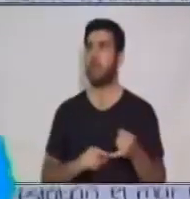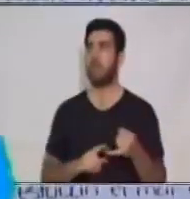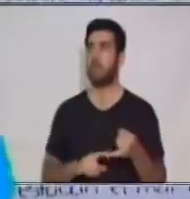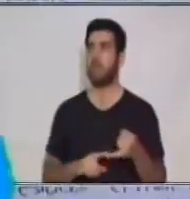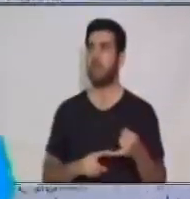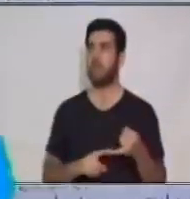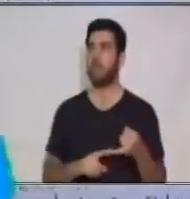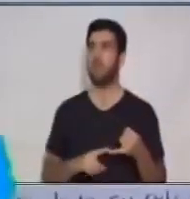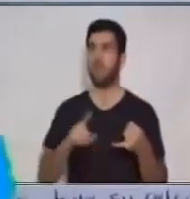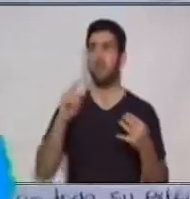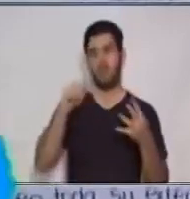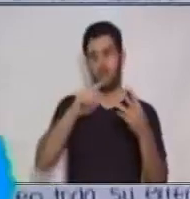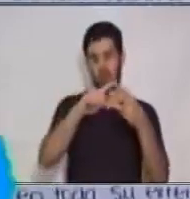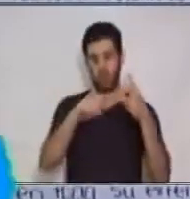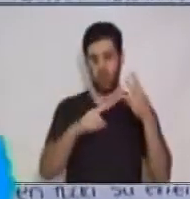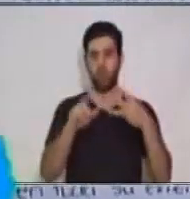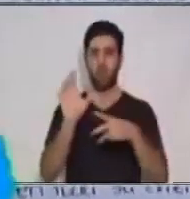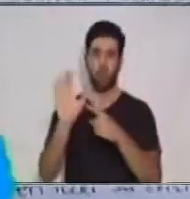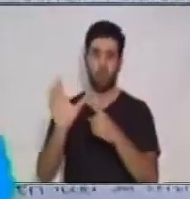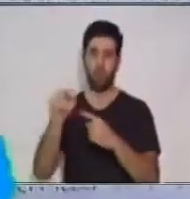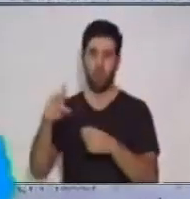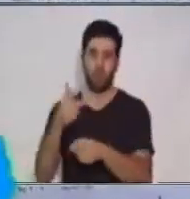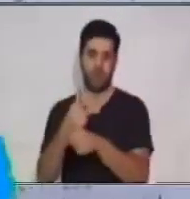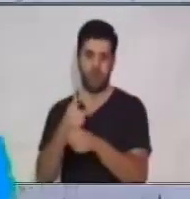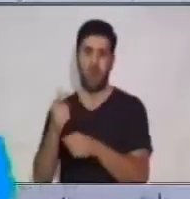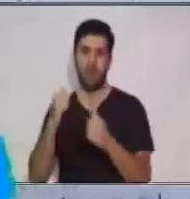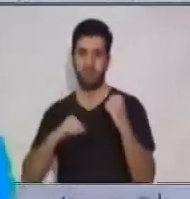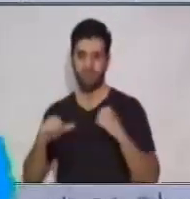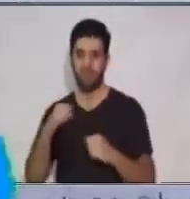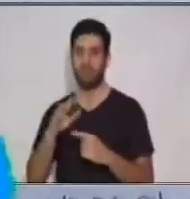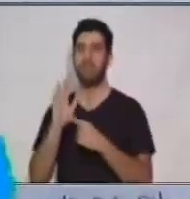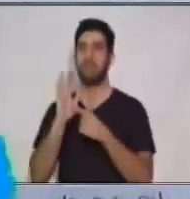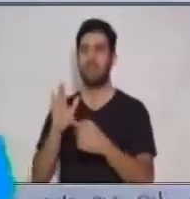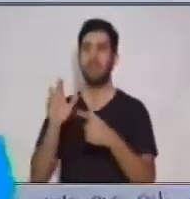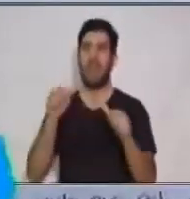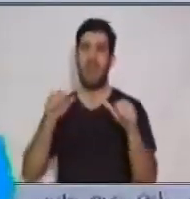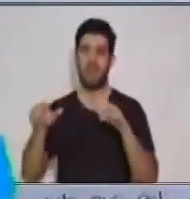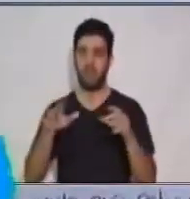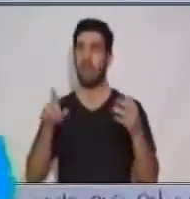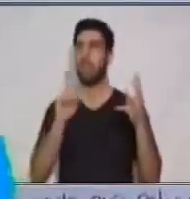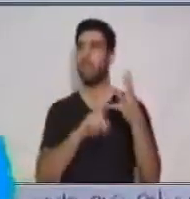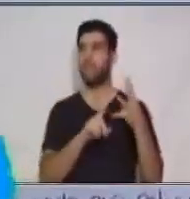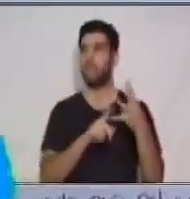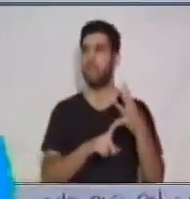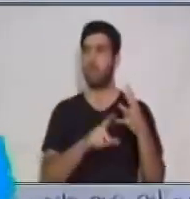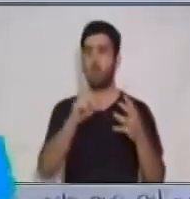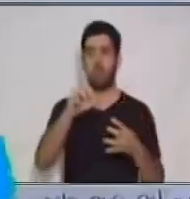da a conocer, se da como una presentación, también los códices